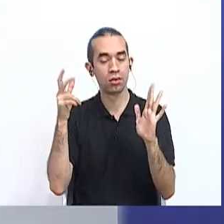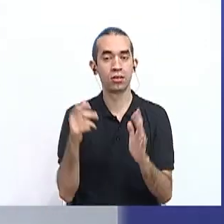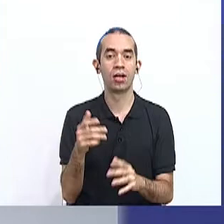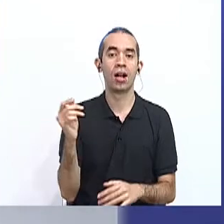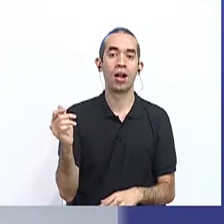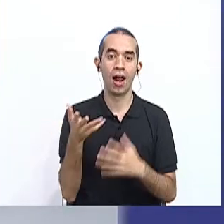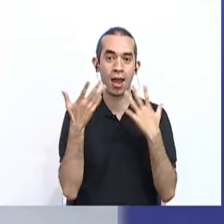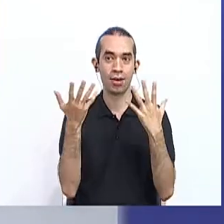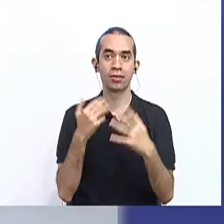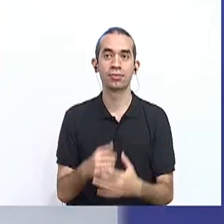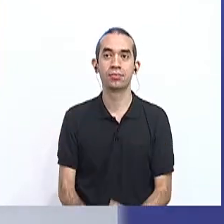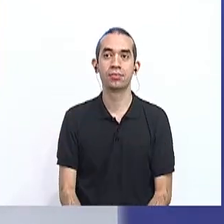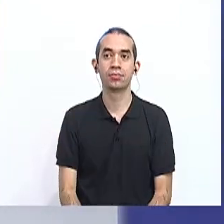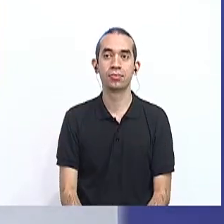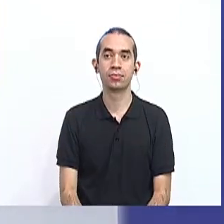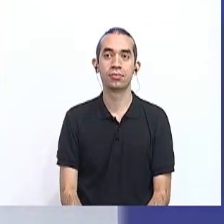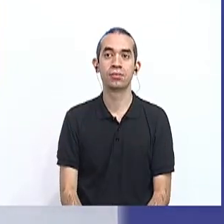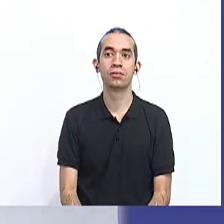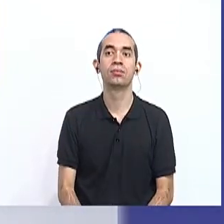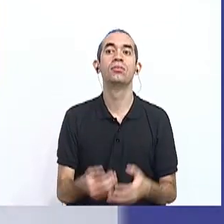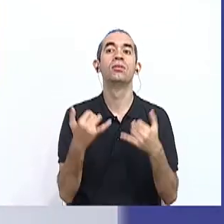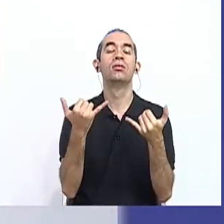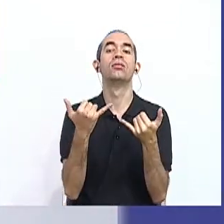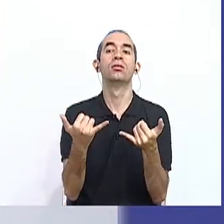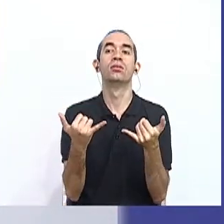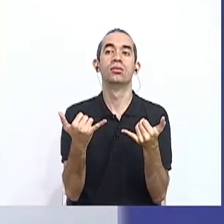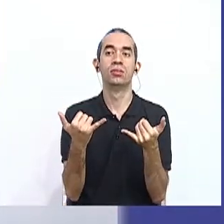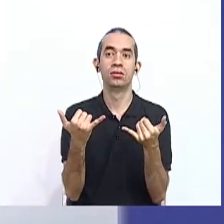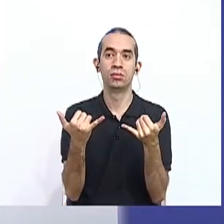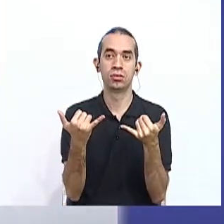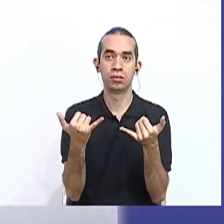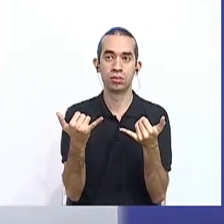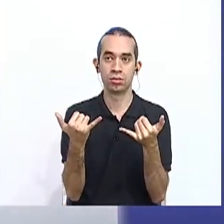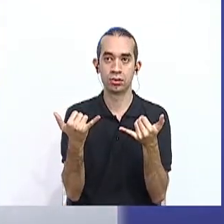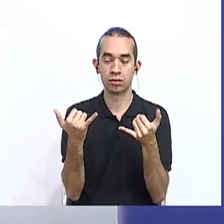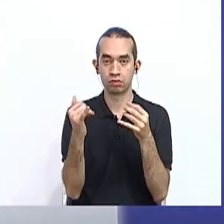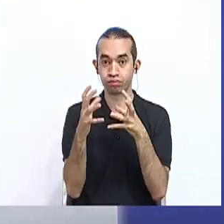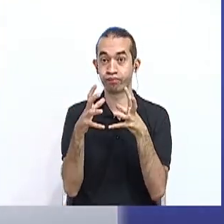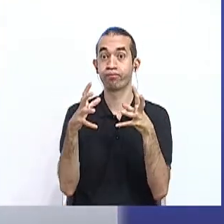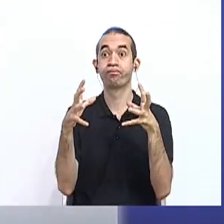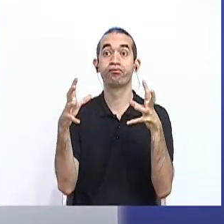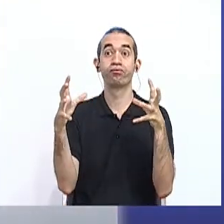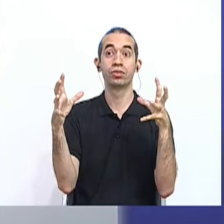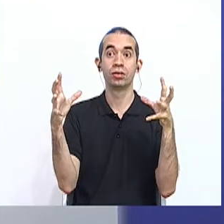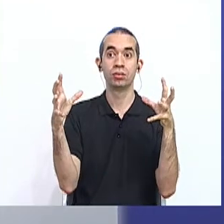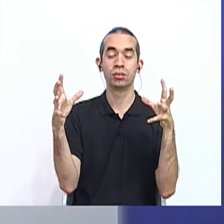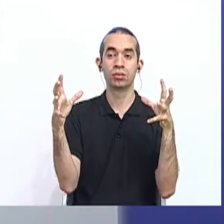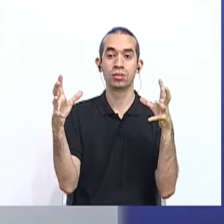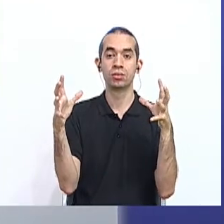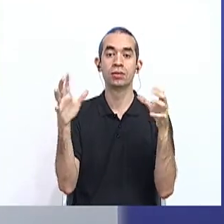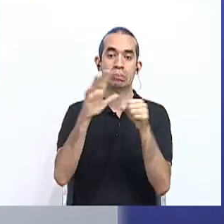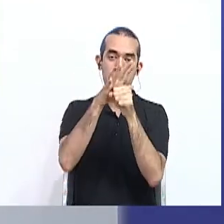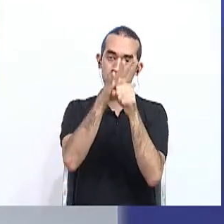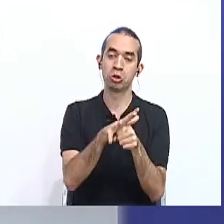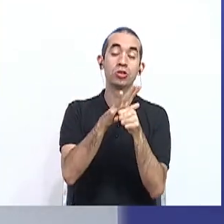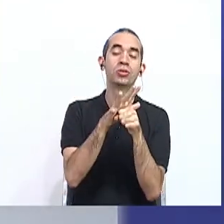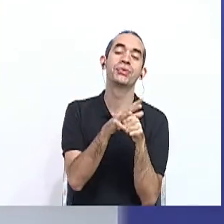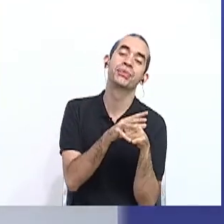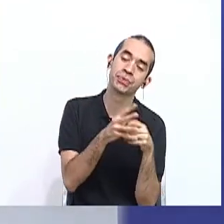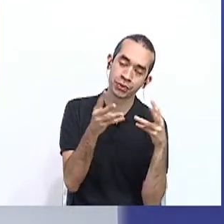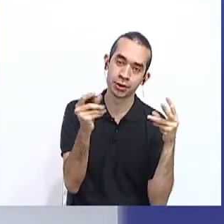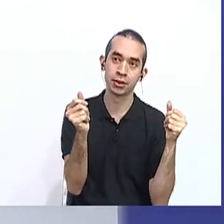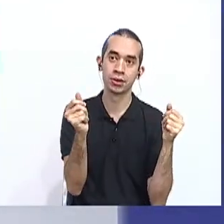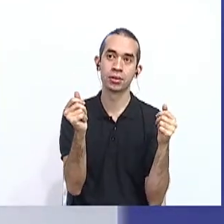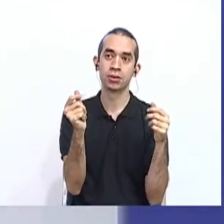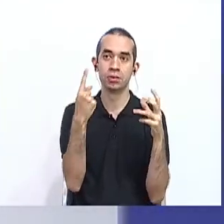Y cuando volvemos a aumentar el volumen, entonces la presión disminuye y por eso